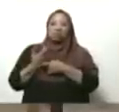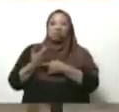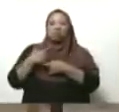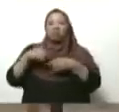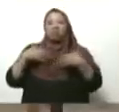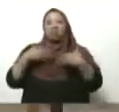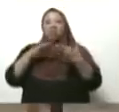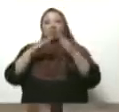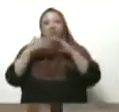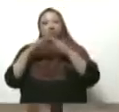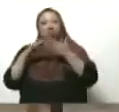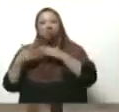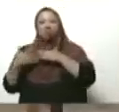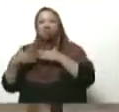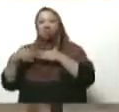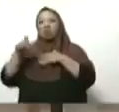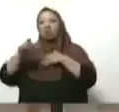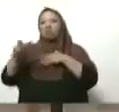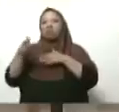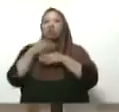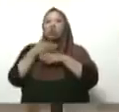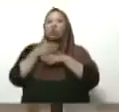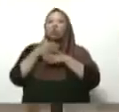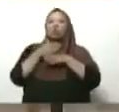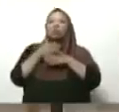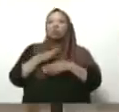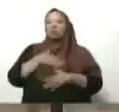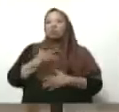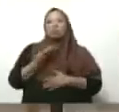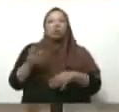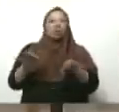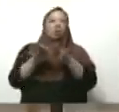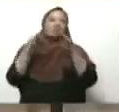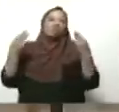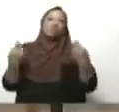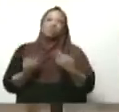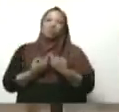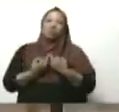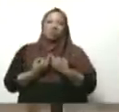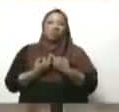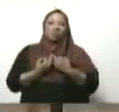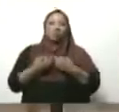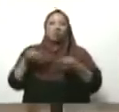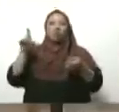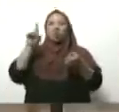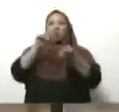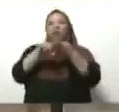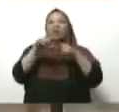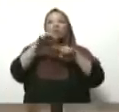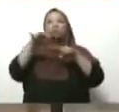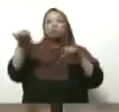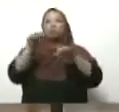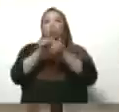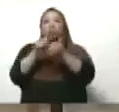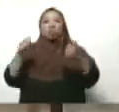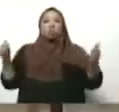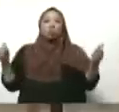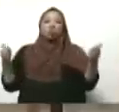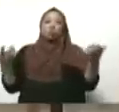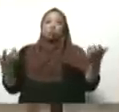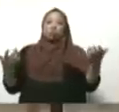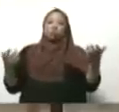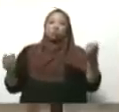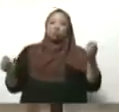convivencia y la estabilidad dentro del hogar -acaba matrimonio impulsa la